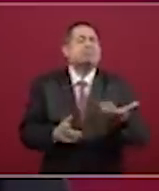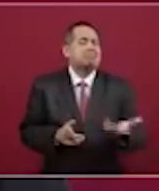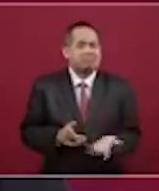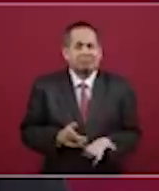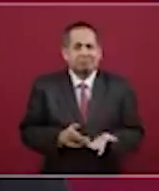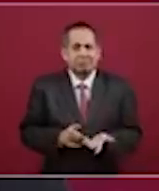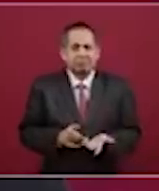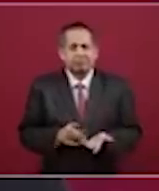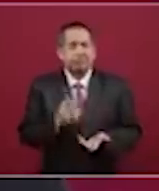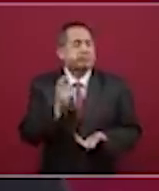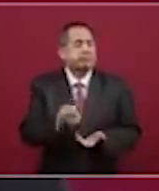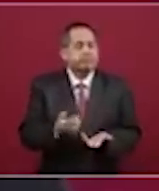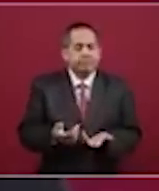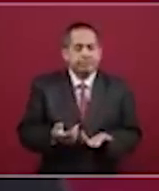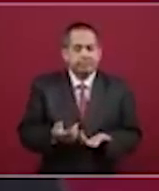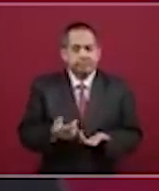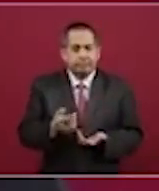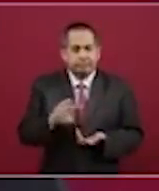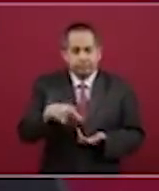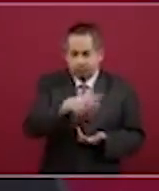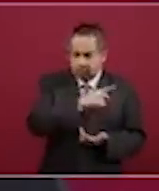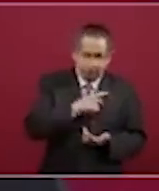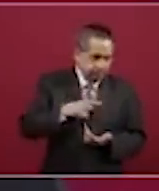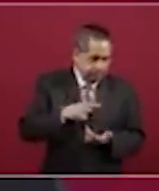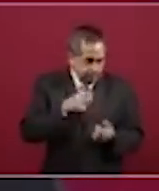que impedía atender